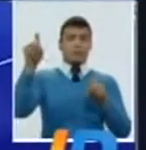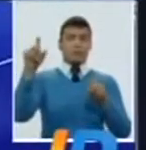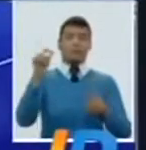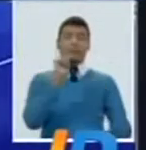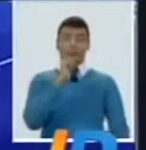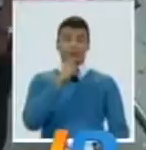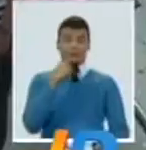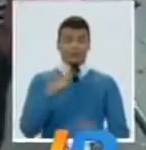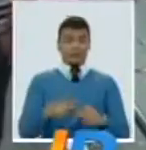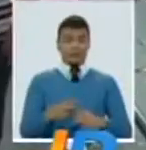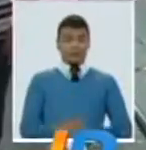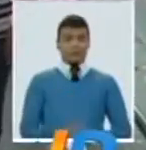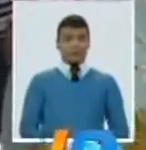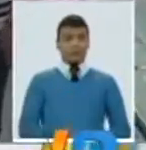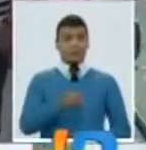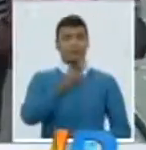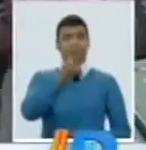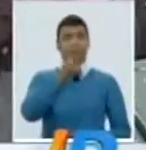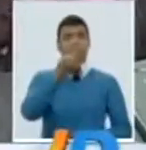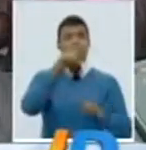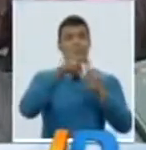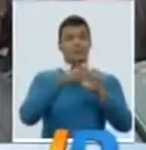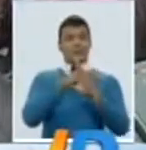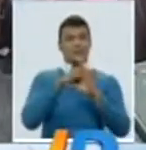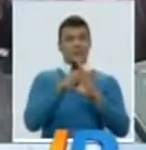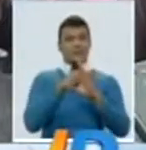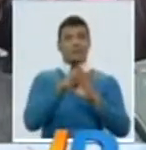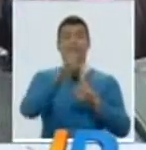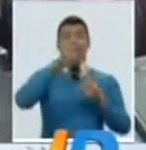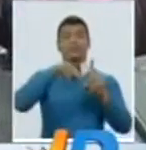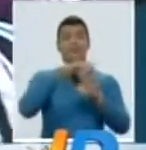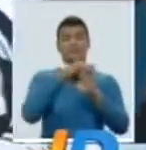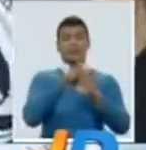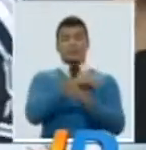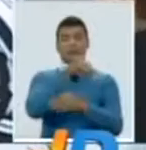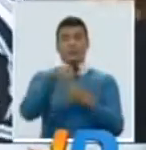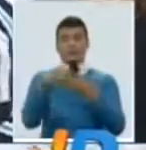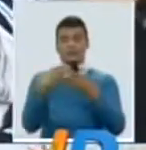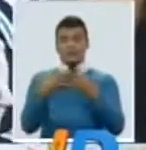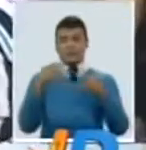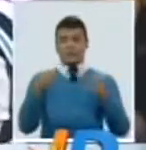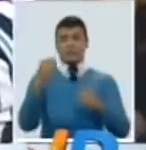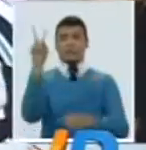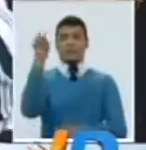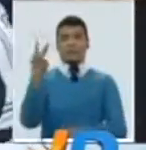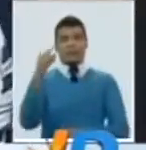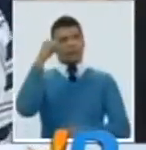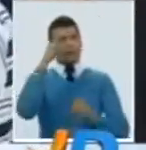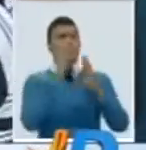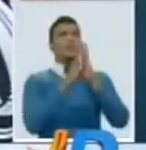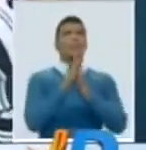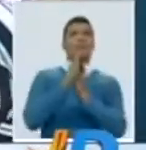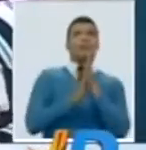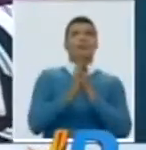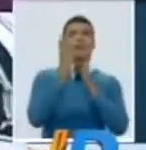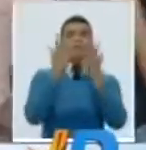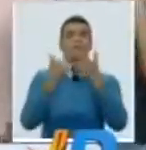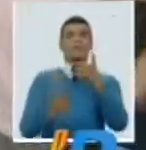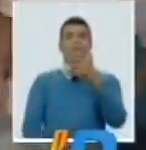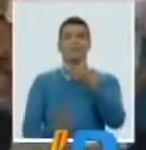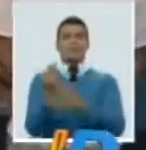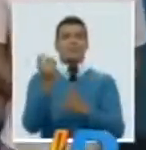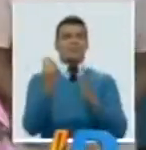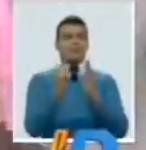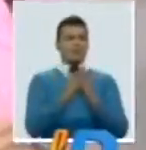Venezuela. 78 días duraron presos esos tres caleños en Venezuela. Lo que comenzó como un sueño empresarial junto a otros extranjeros terminó